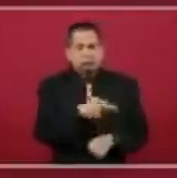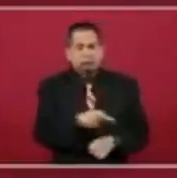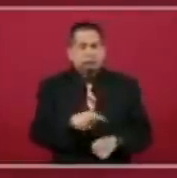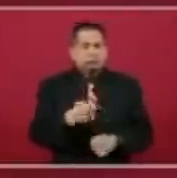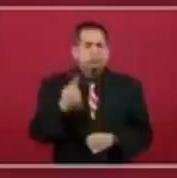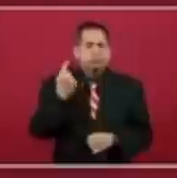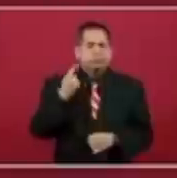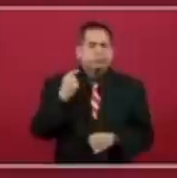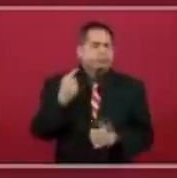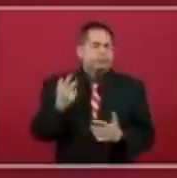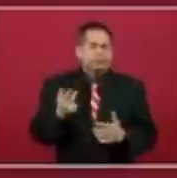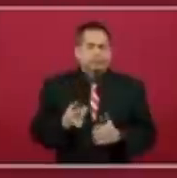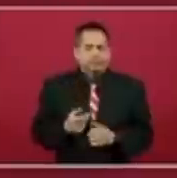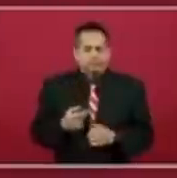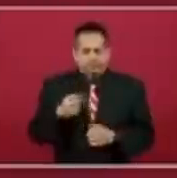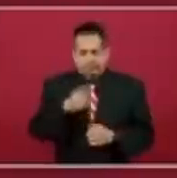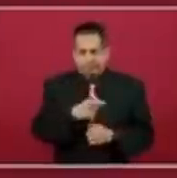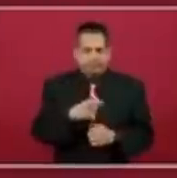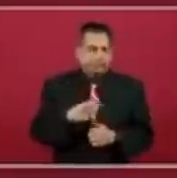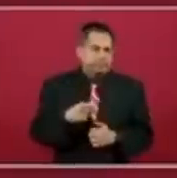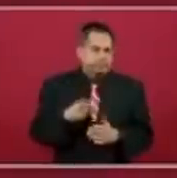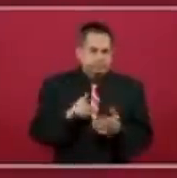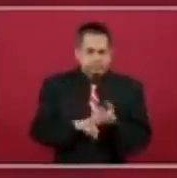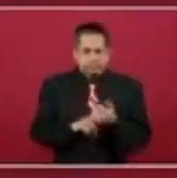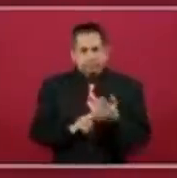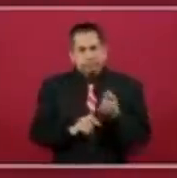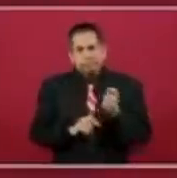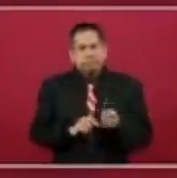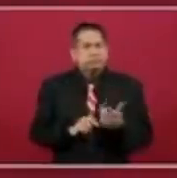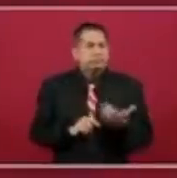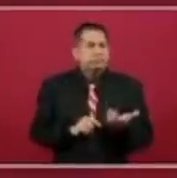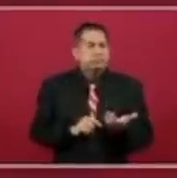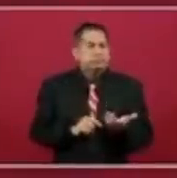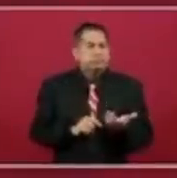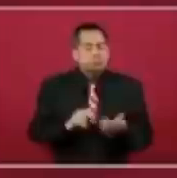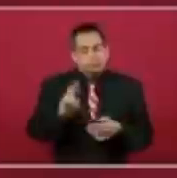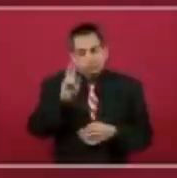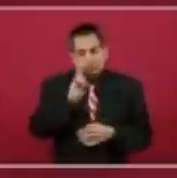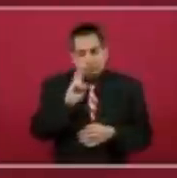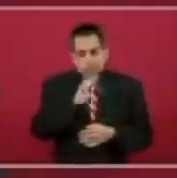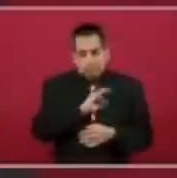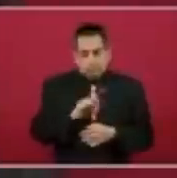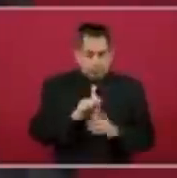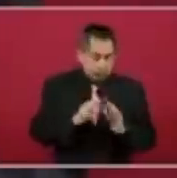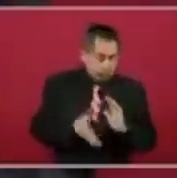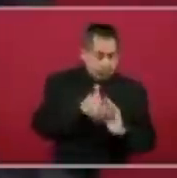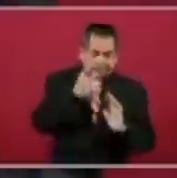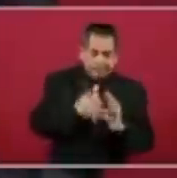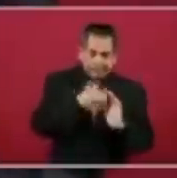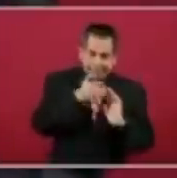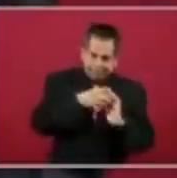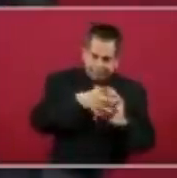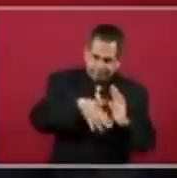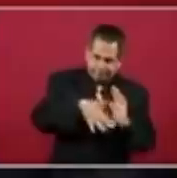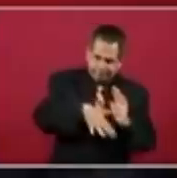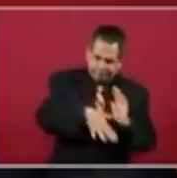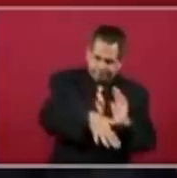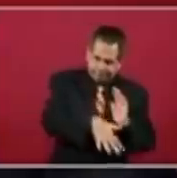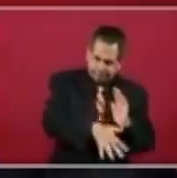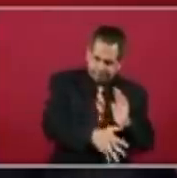para que se hagan, si es posible, las excavaciones